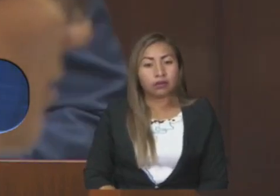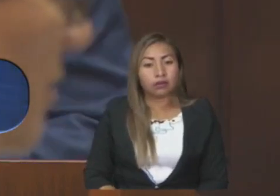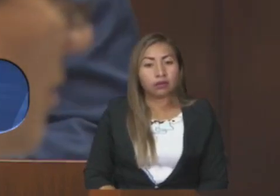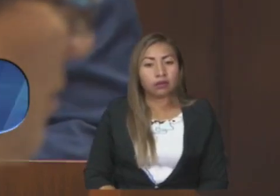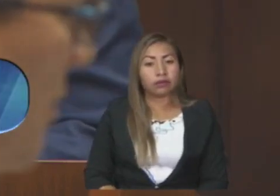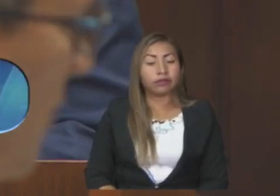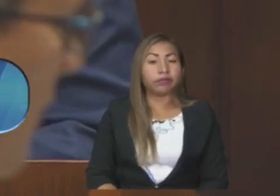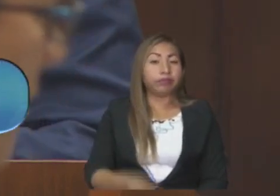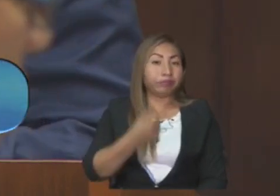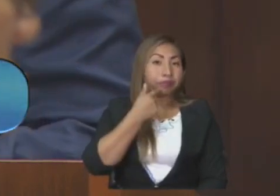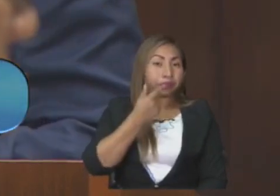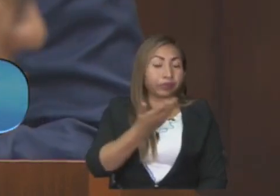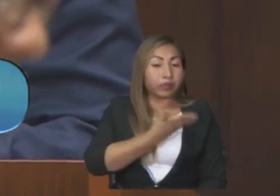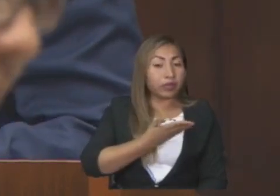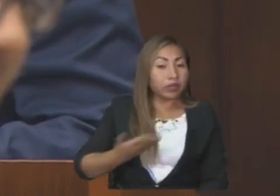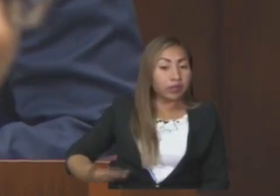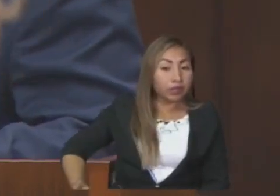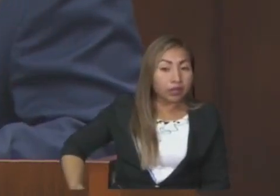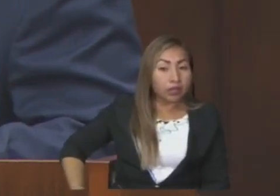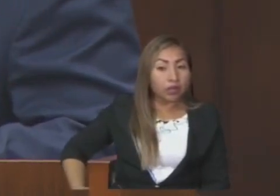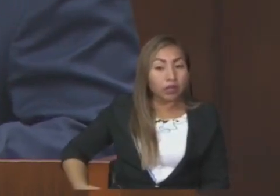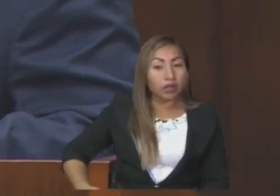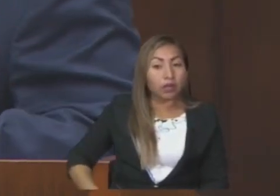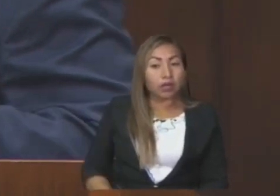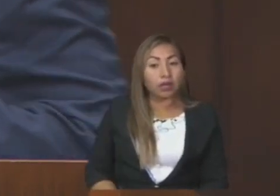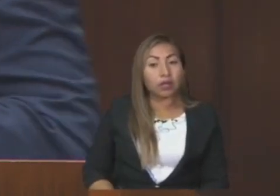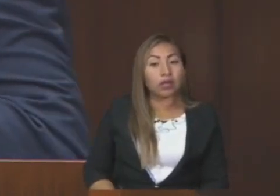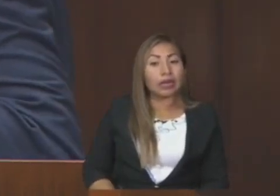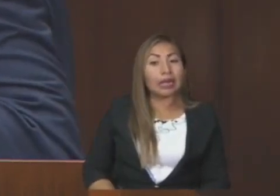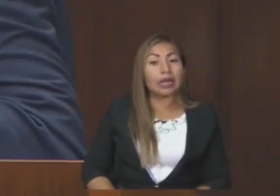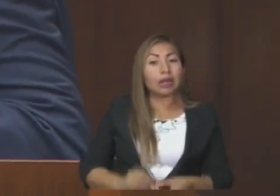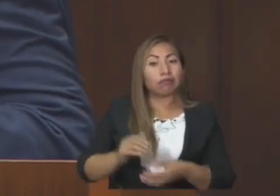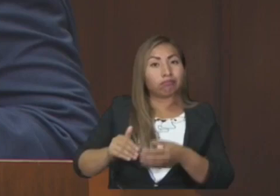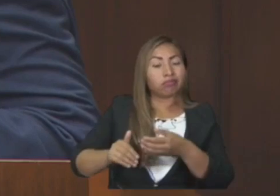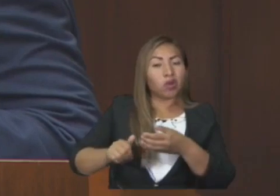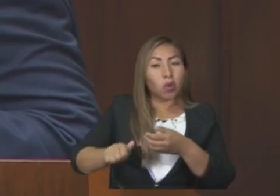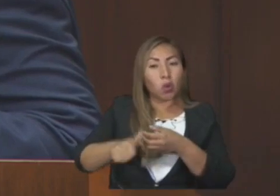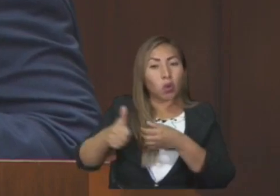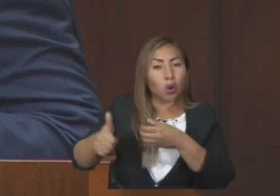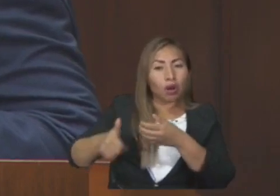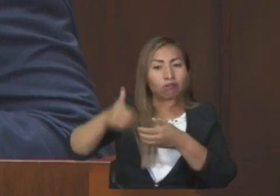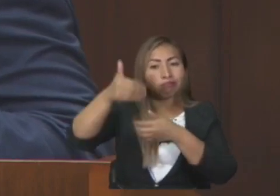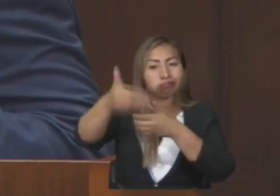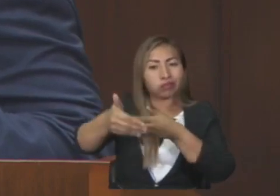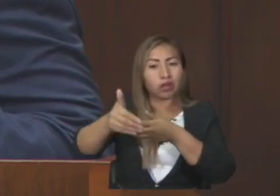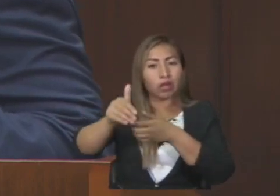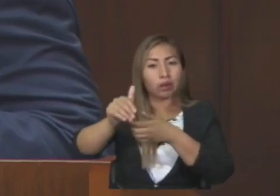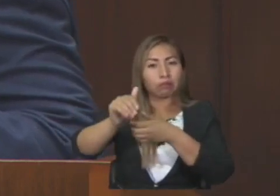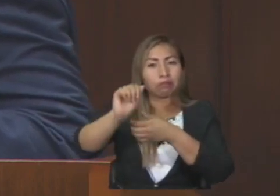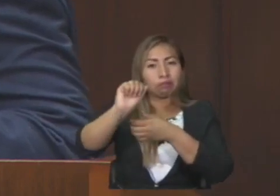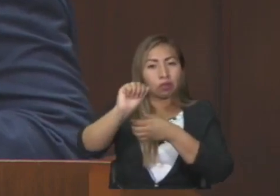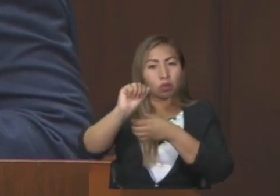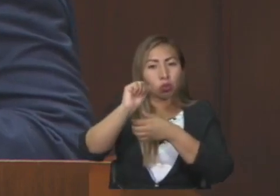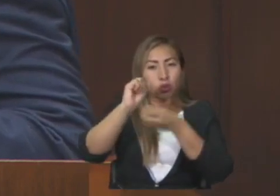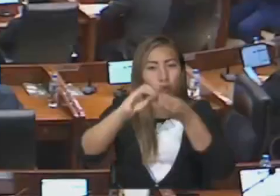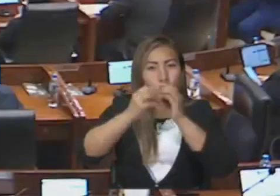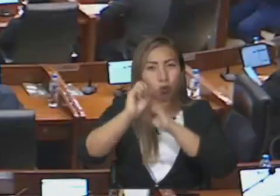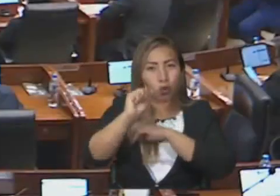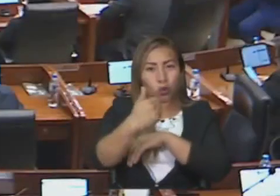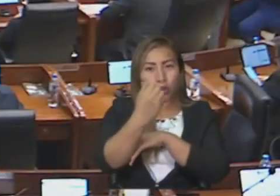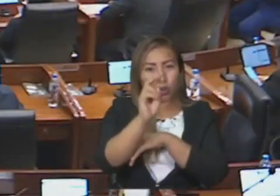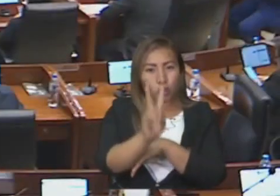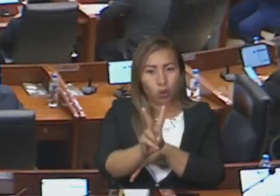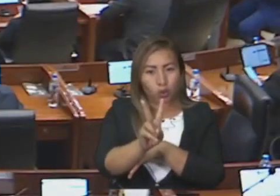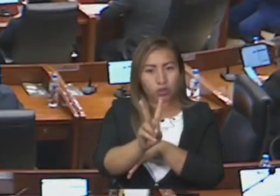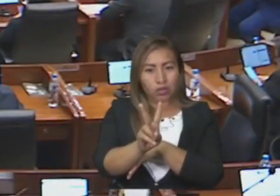Presidente, si me permite saltarme de la pregunta 9 a la 12 que le corresponde al ministro de Ambiente, ¿o prefiere que la responda?